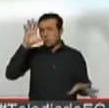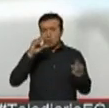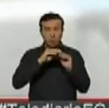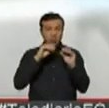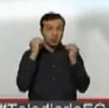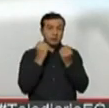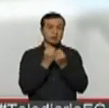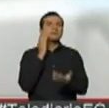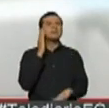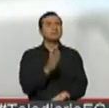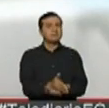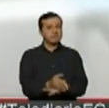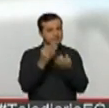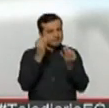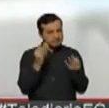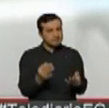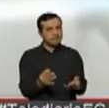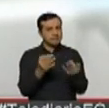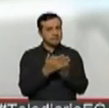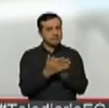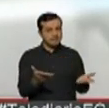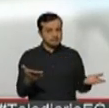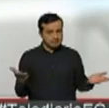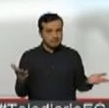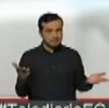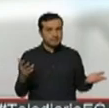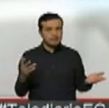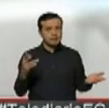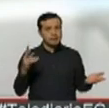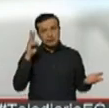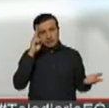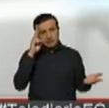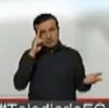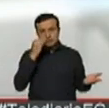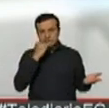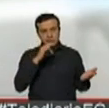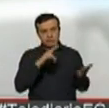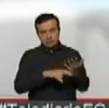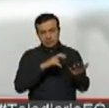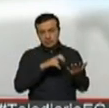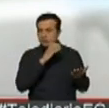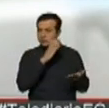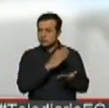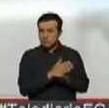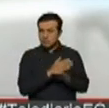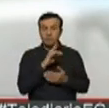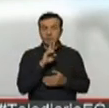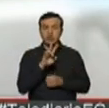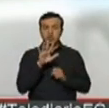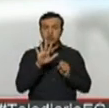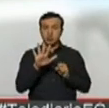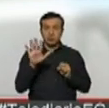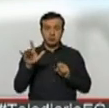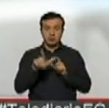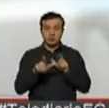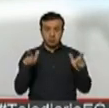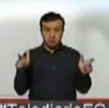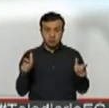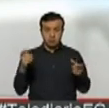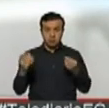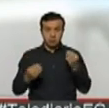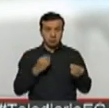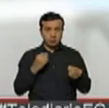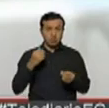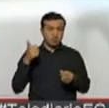completamente la organización que se dedica a esta actividad ilícita. Detrás de eso, los 255 personas están entre